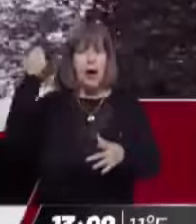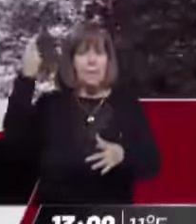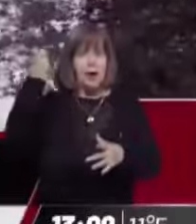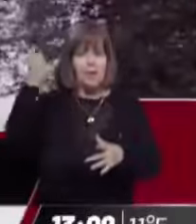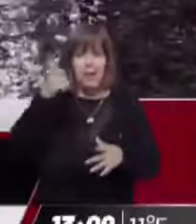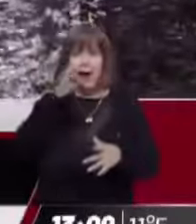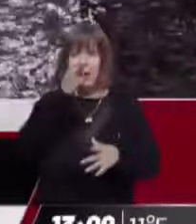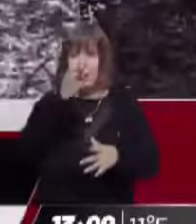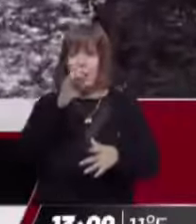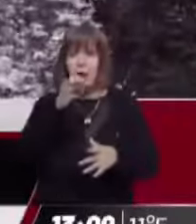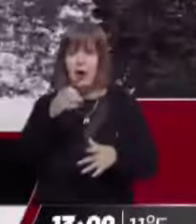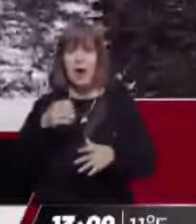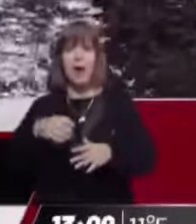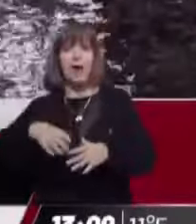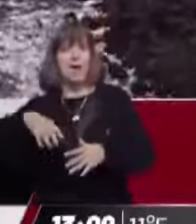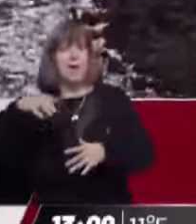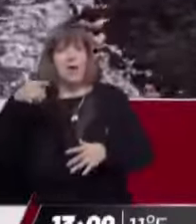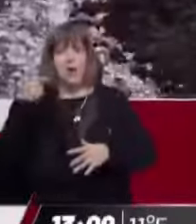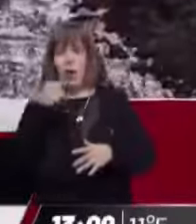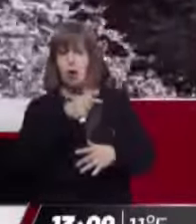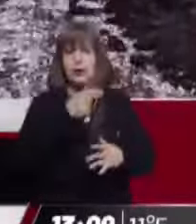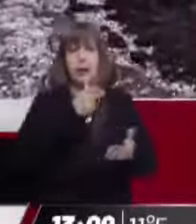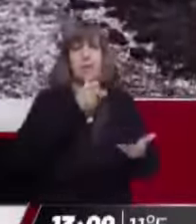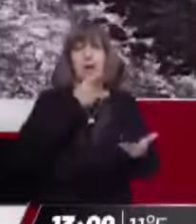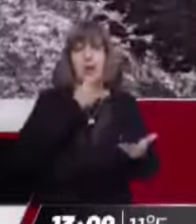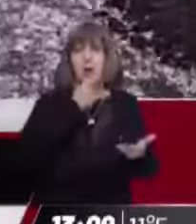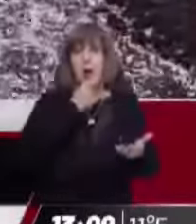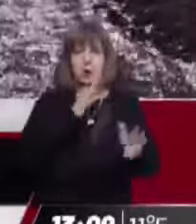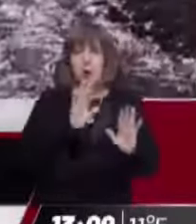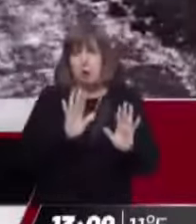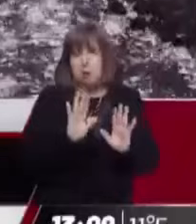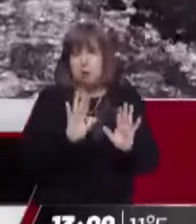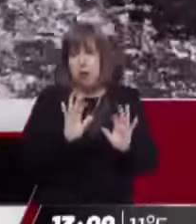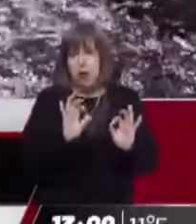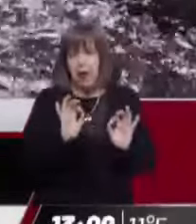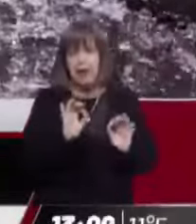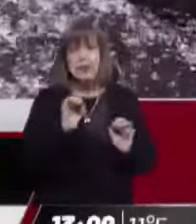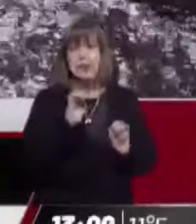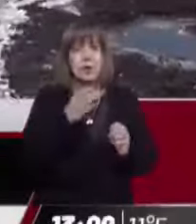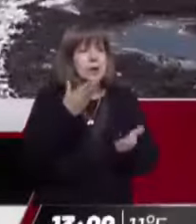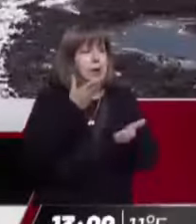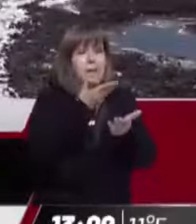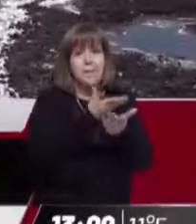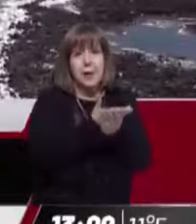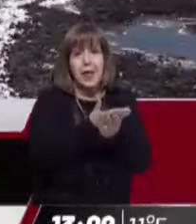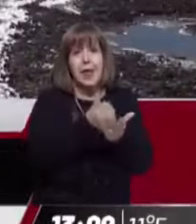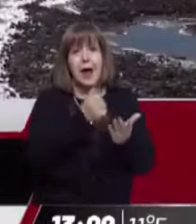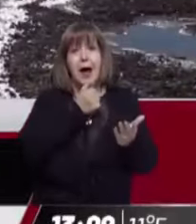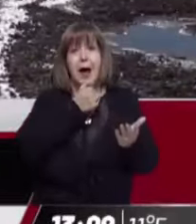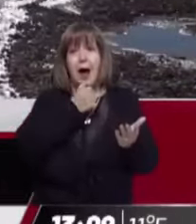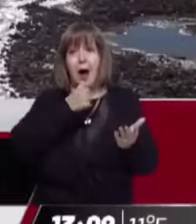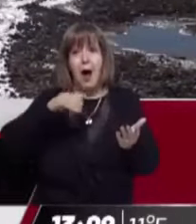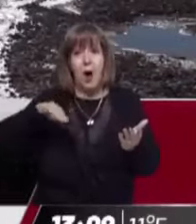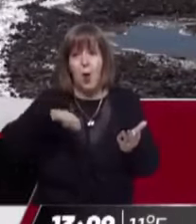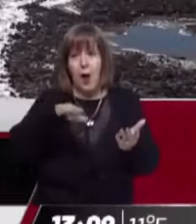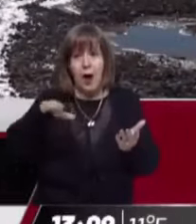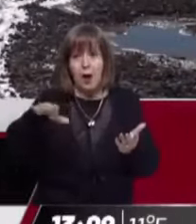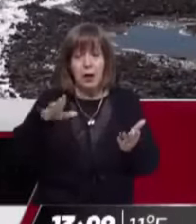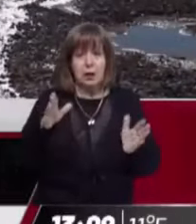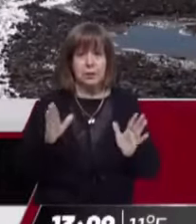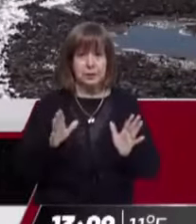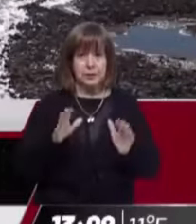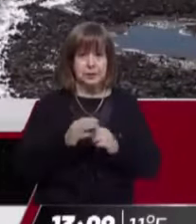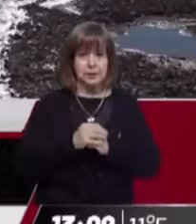ha intentado afectar en sus planteos las actividades productivas de la hermana vecina